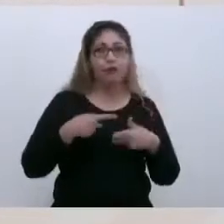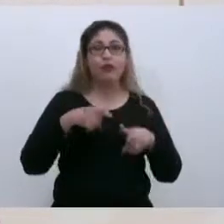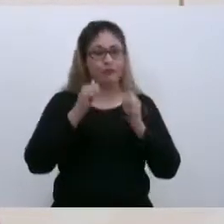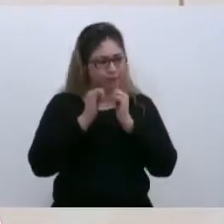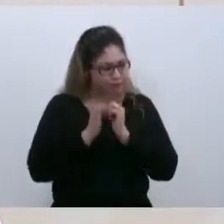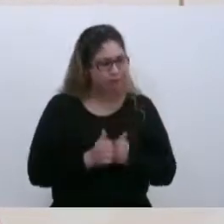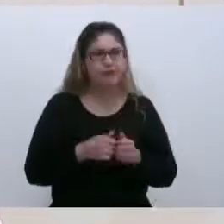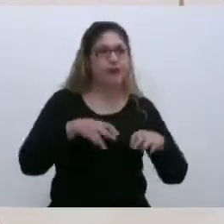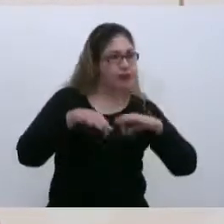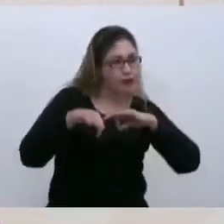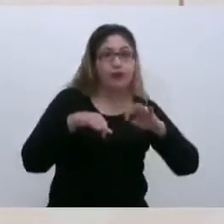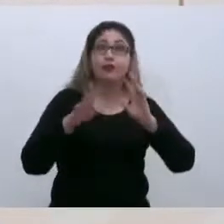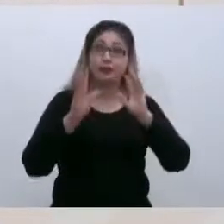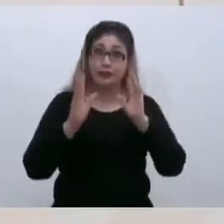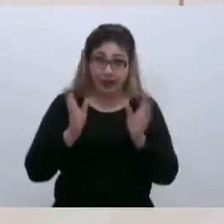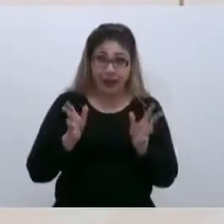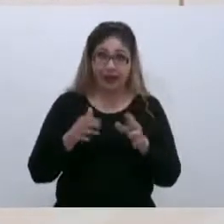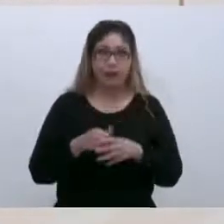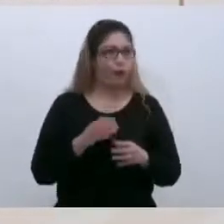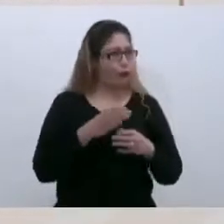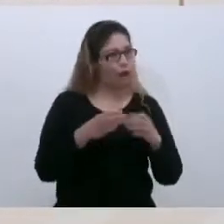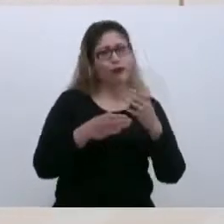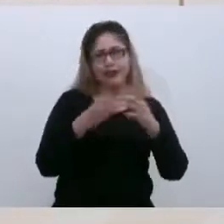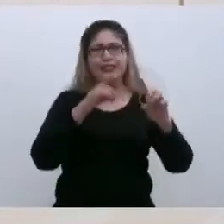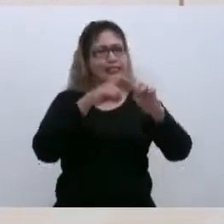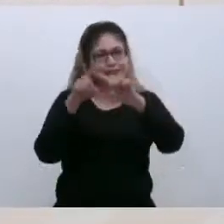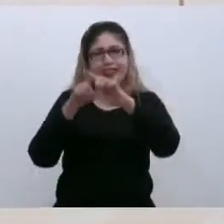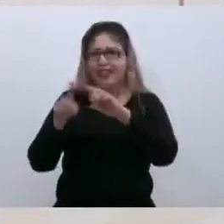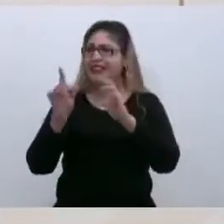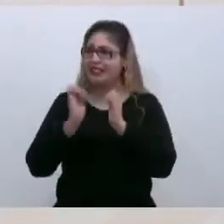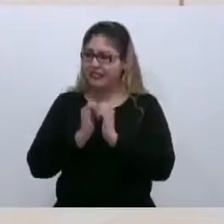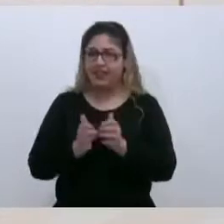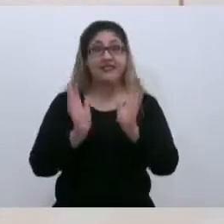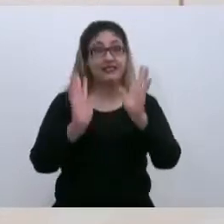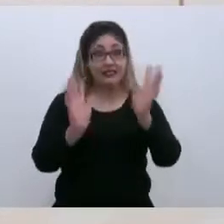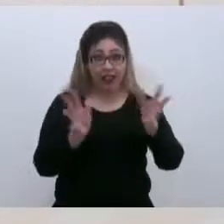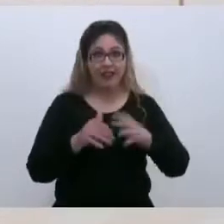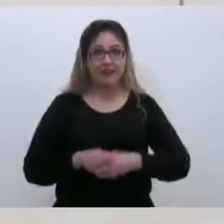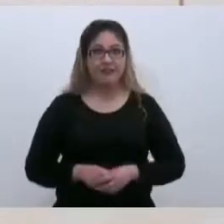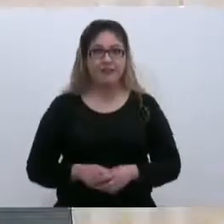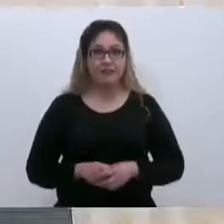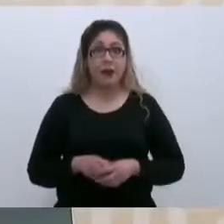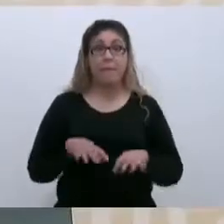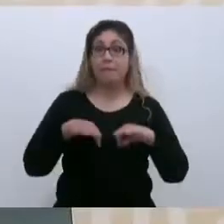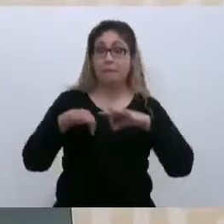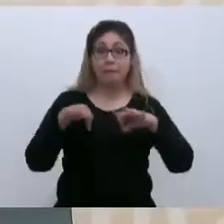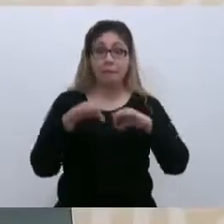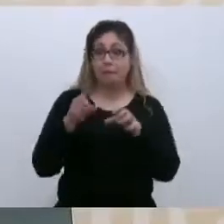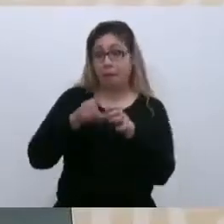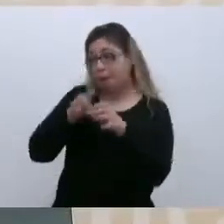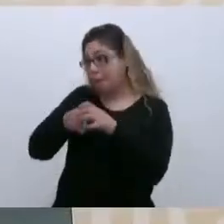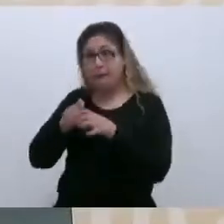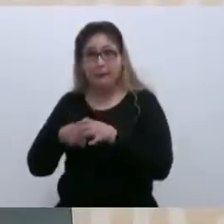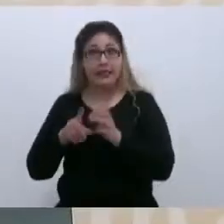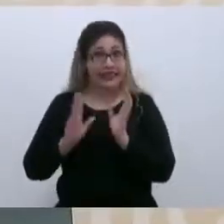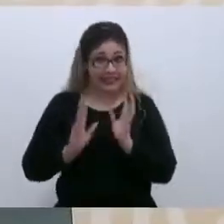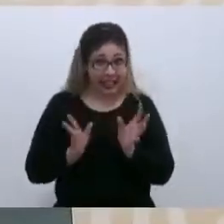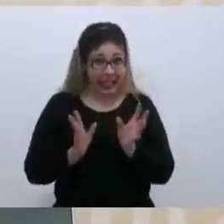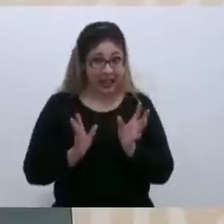ya estén todos los especialistas, todo el personal. Entonces voy a